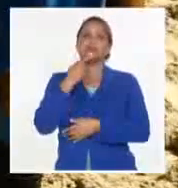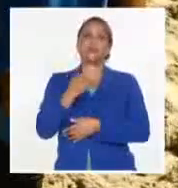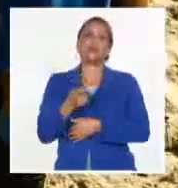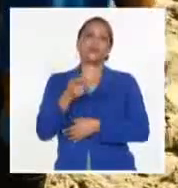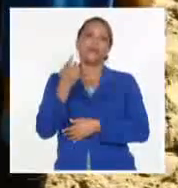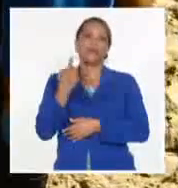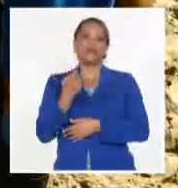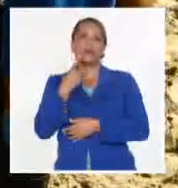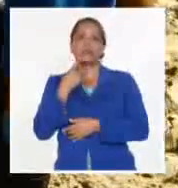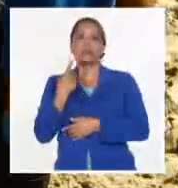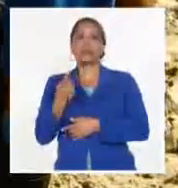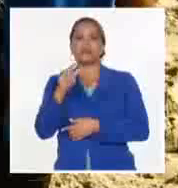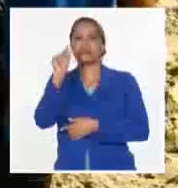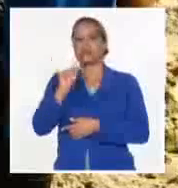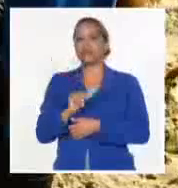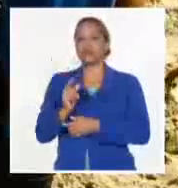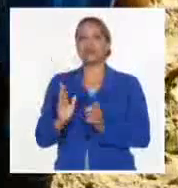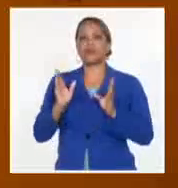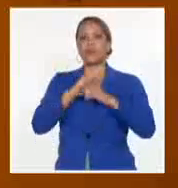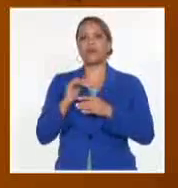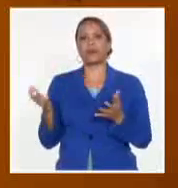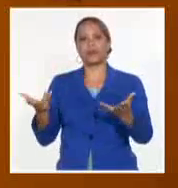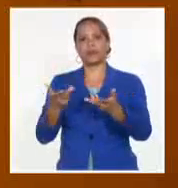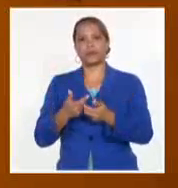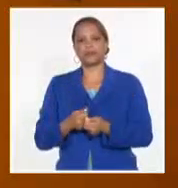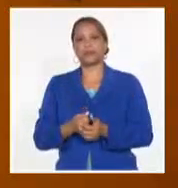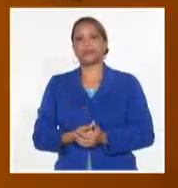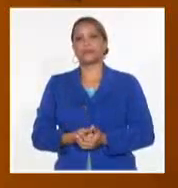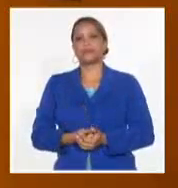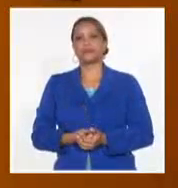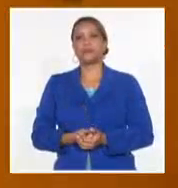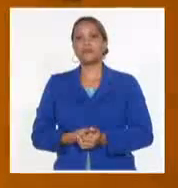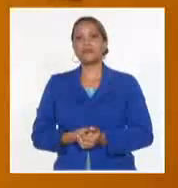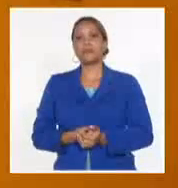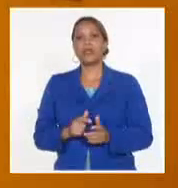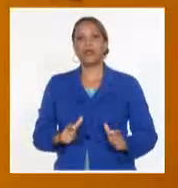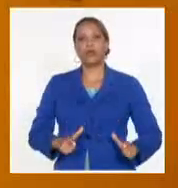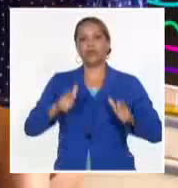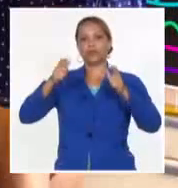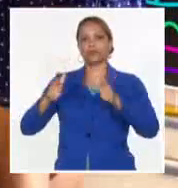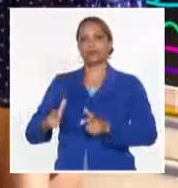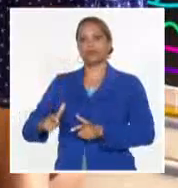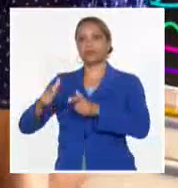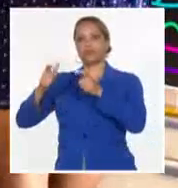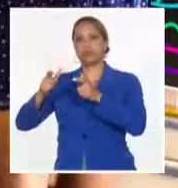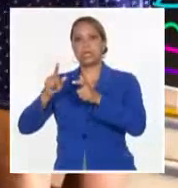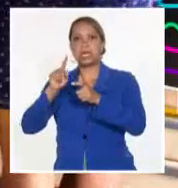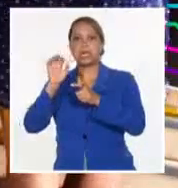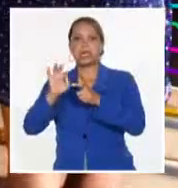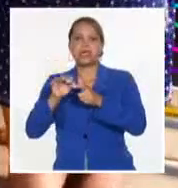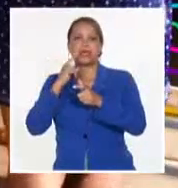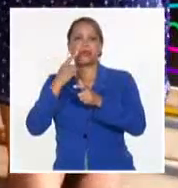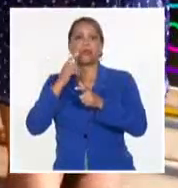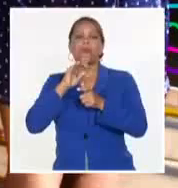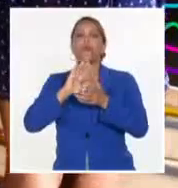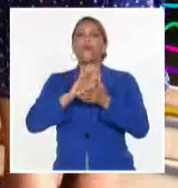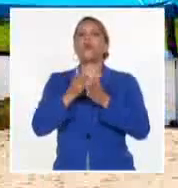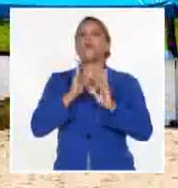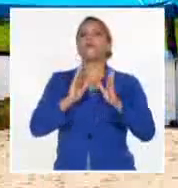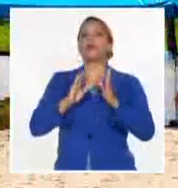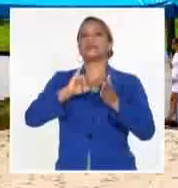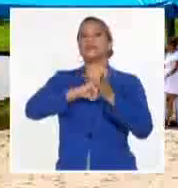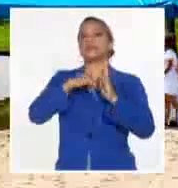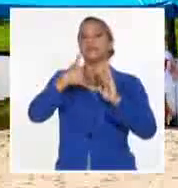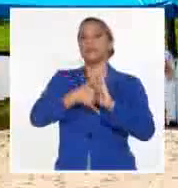de colectores. Aquí, ni siquiera los cestos que colocó el kiosco Tú y Yo como parte del proyecto Guanabo Va